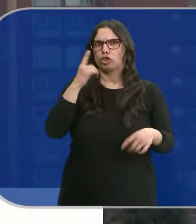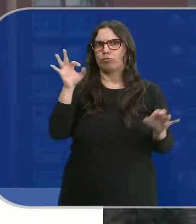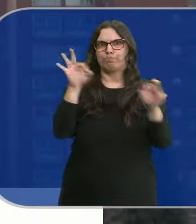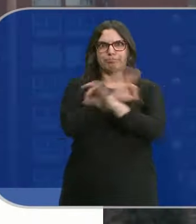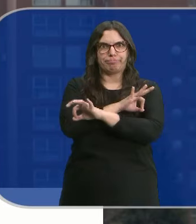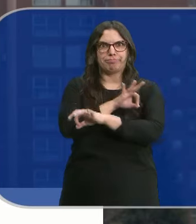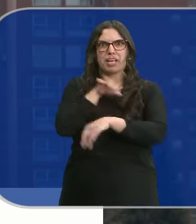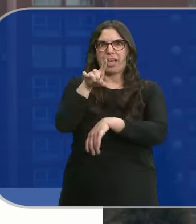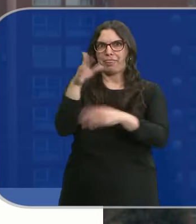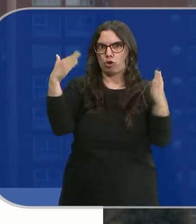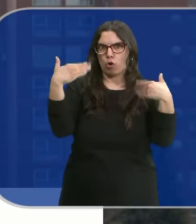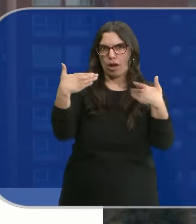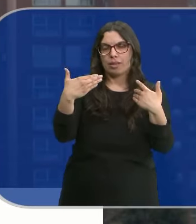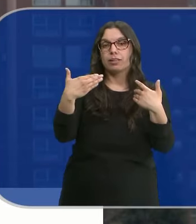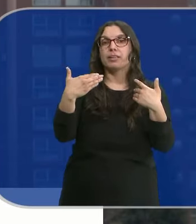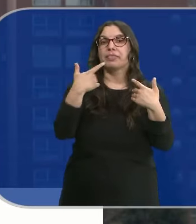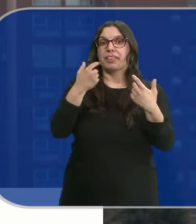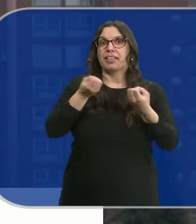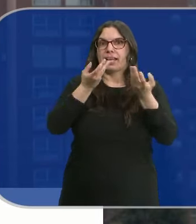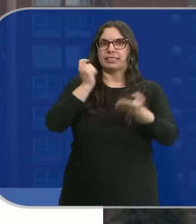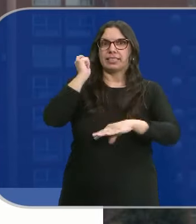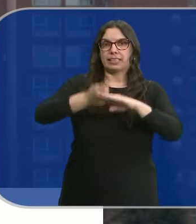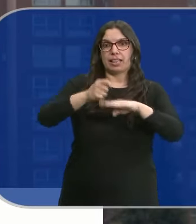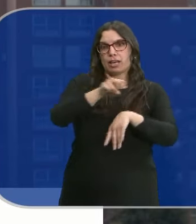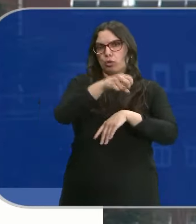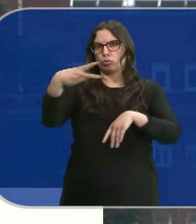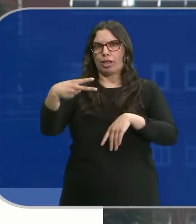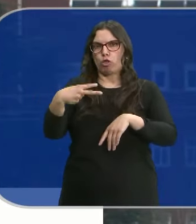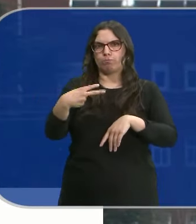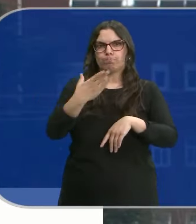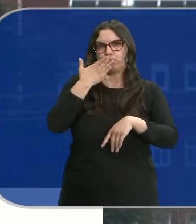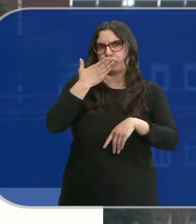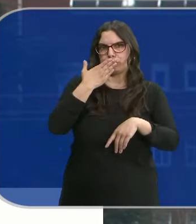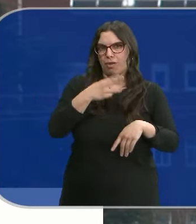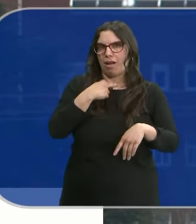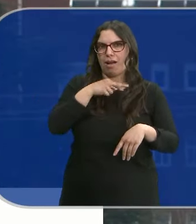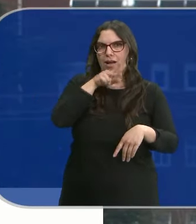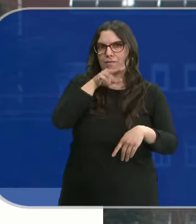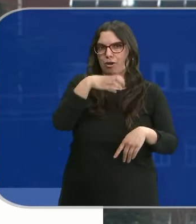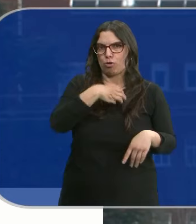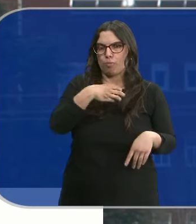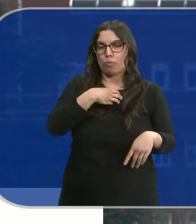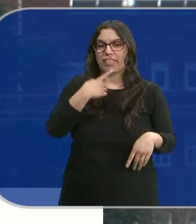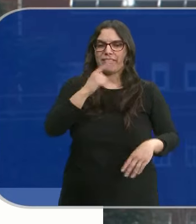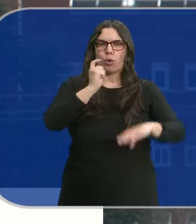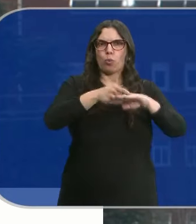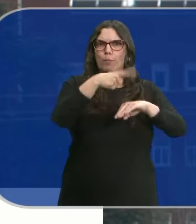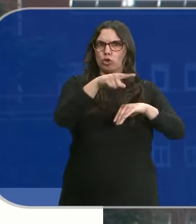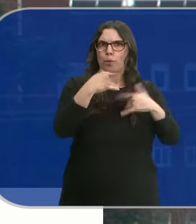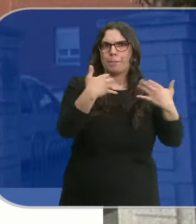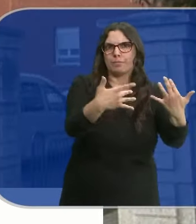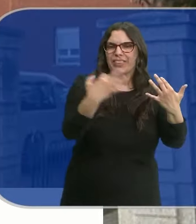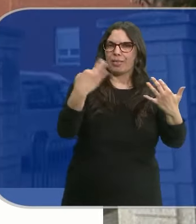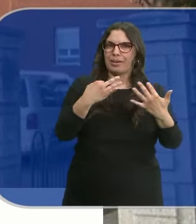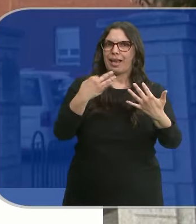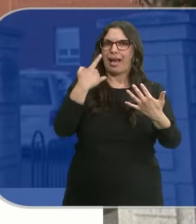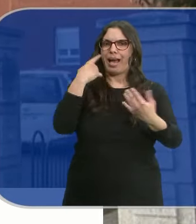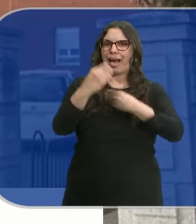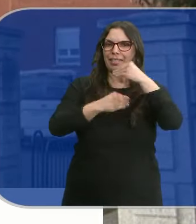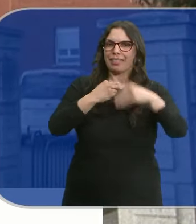cáncer, según apunta la sentencia dejándole resultados irreversibles. El juez considera que se precipitaron y que deberían haber realizado